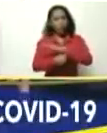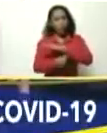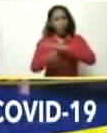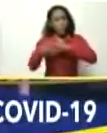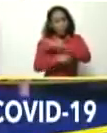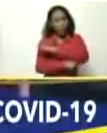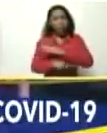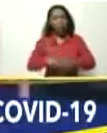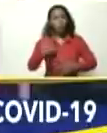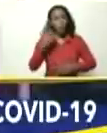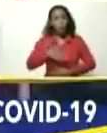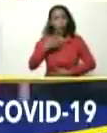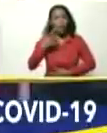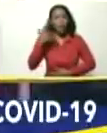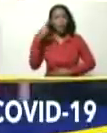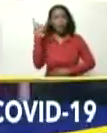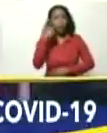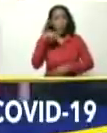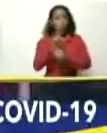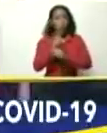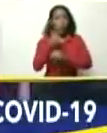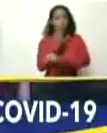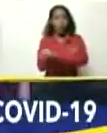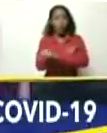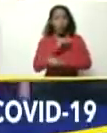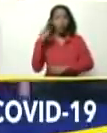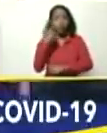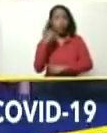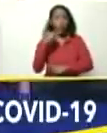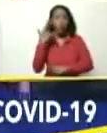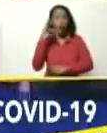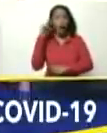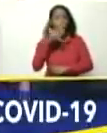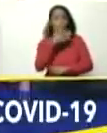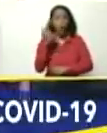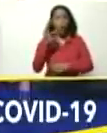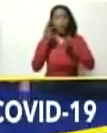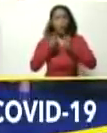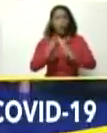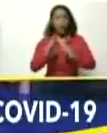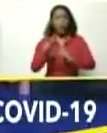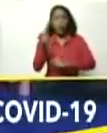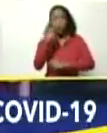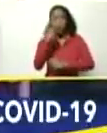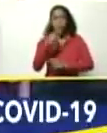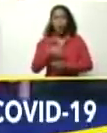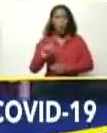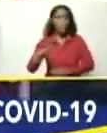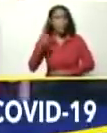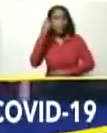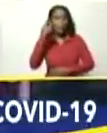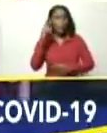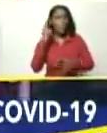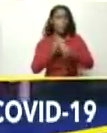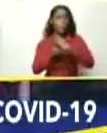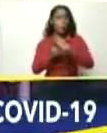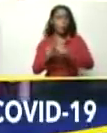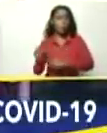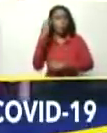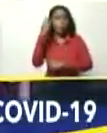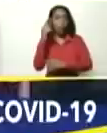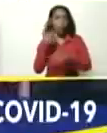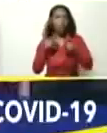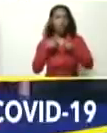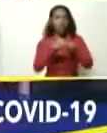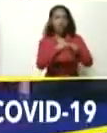Solamente cuando exista la vacuna y solamente cuando existan los tratamientos, lo primero que aparezca, de repente aparece